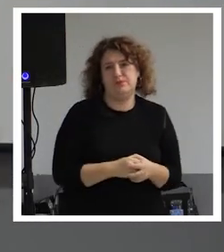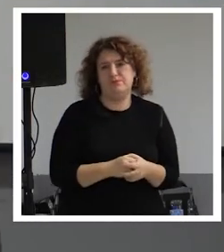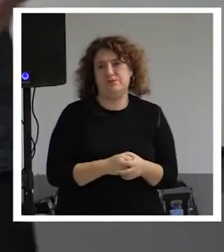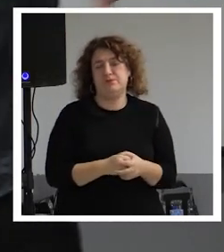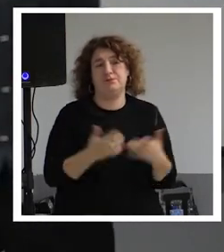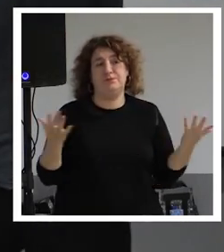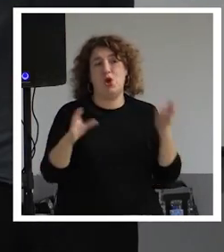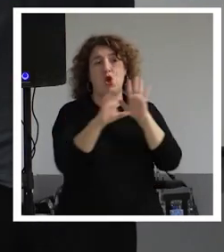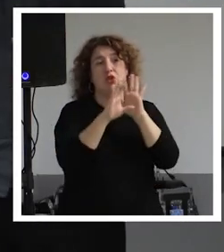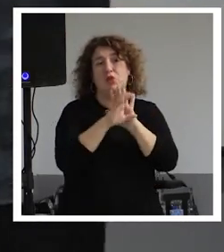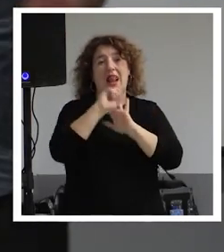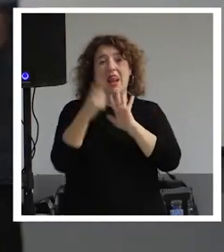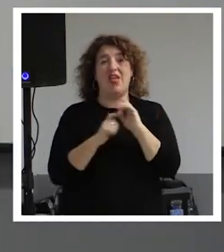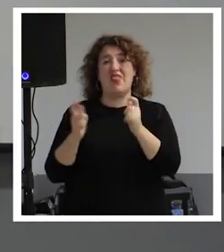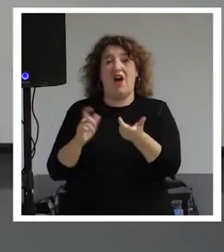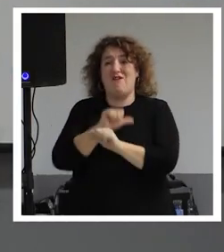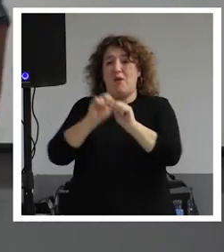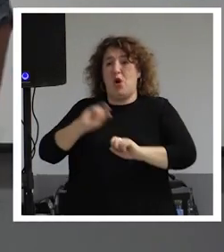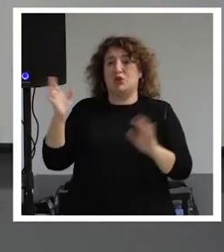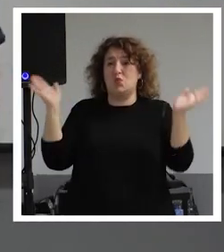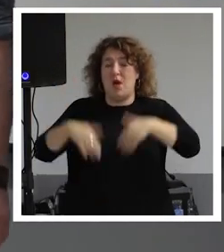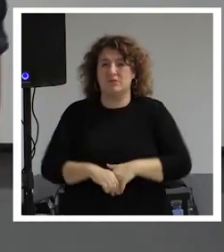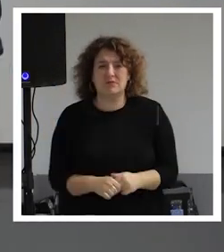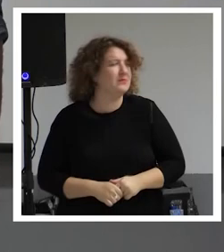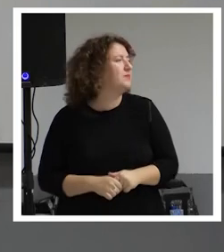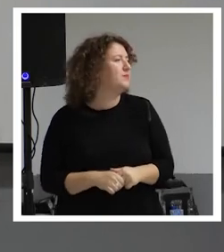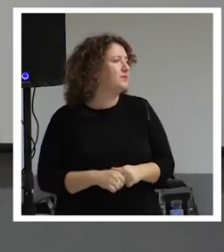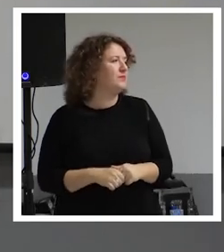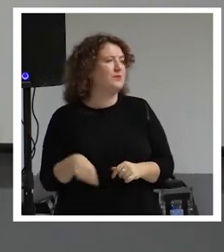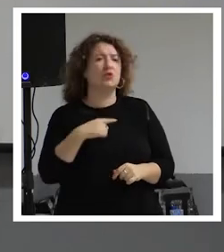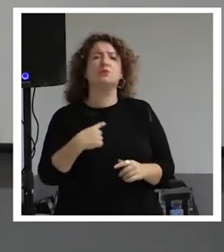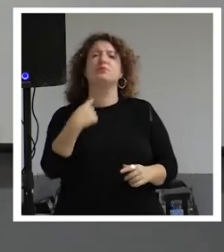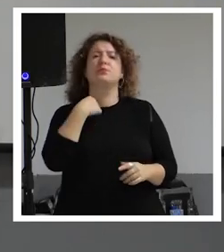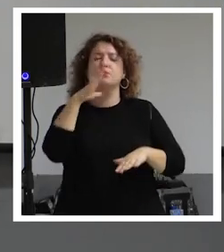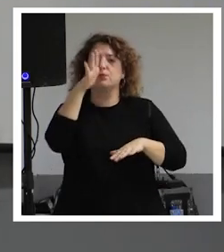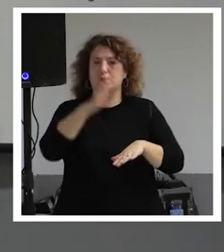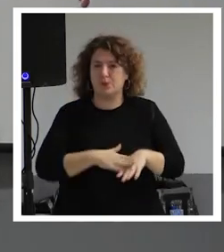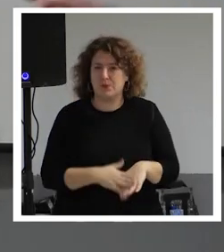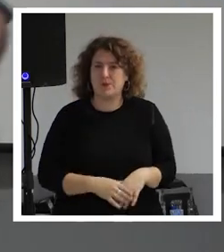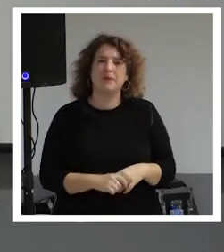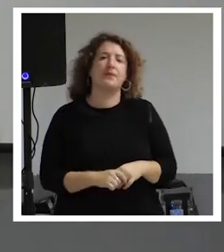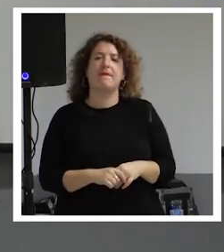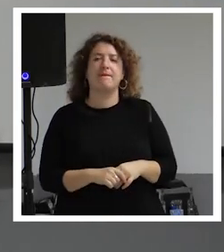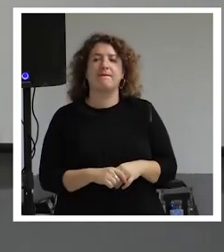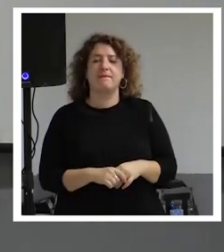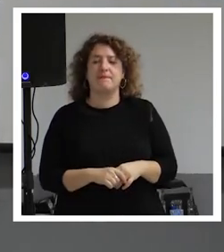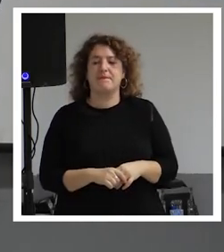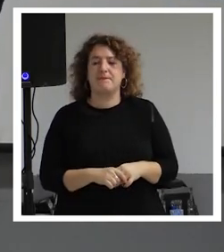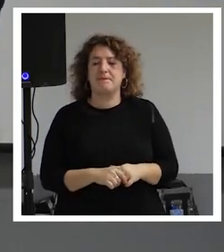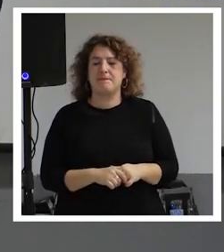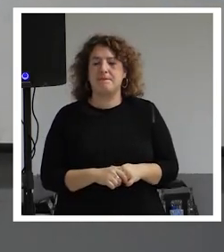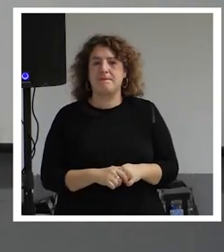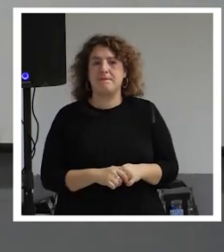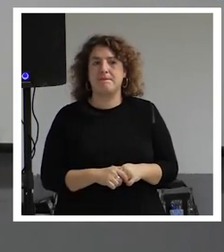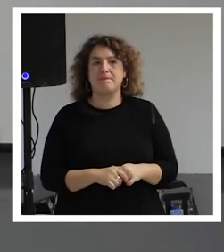péndulo que es muy difícil de seguir porque está tranquilo Aguanta aguanta aguanta aguanta lo que mató porque nuestra Constitución